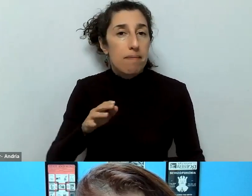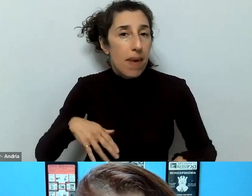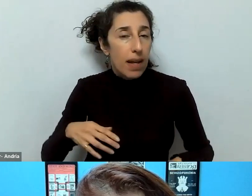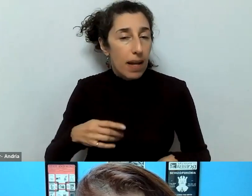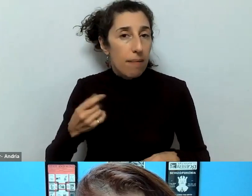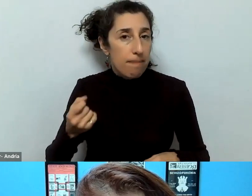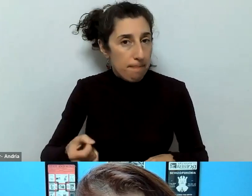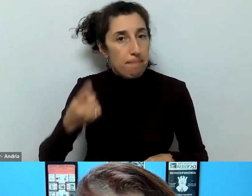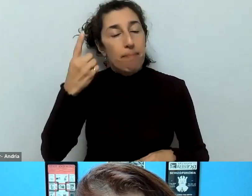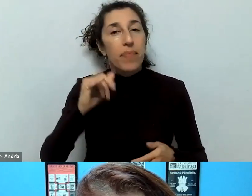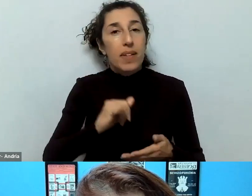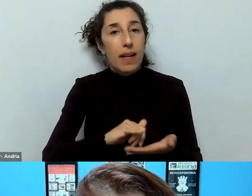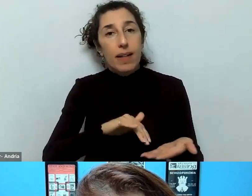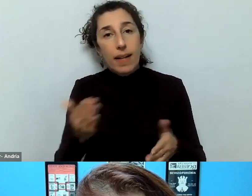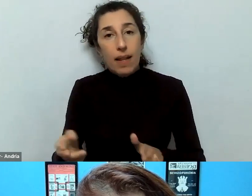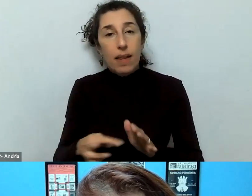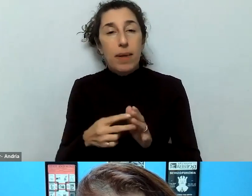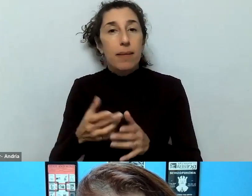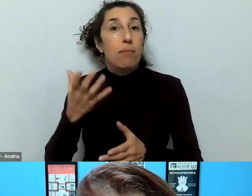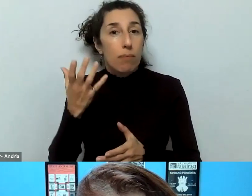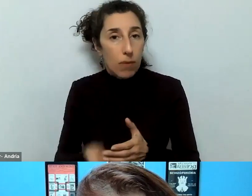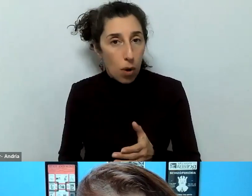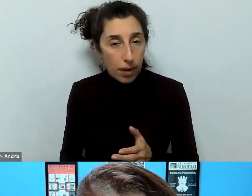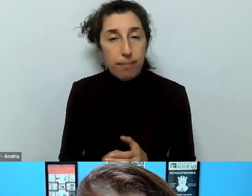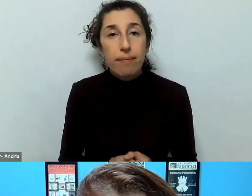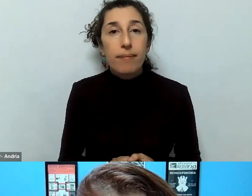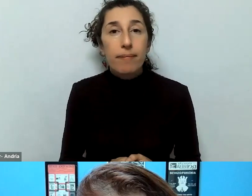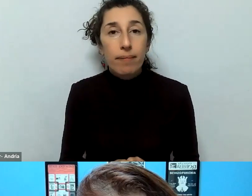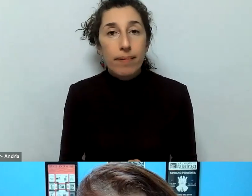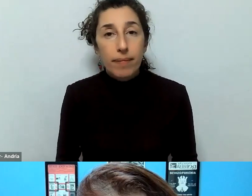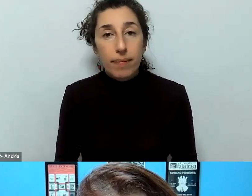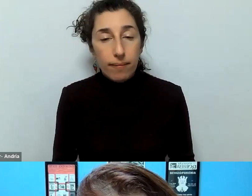Eso es lo que debemos que considerar. Y con niños, la comunidad,